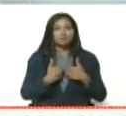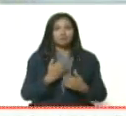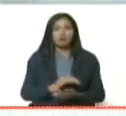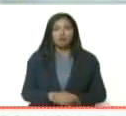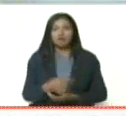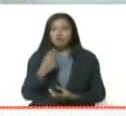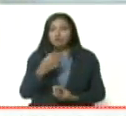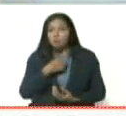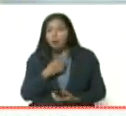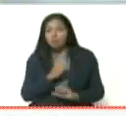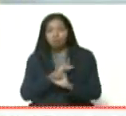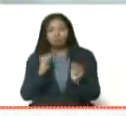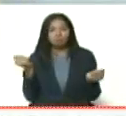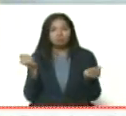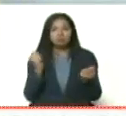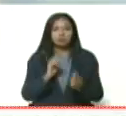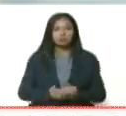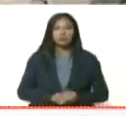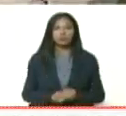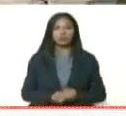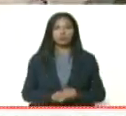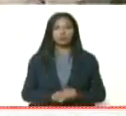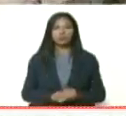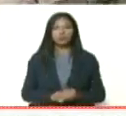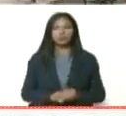ser. No debe ser.